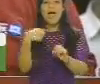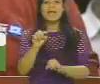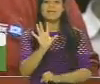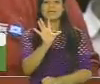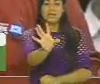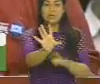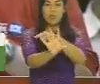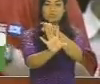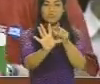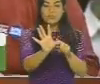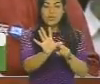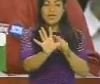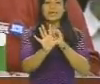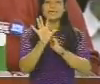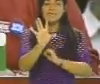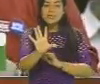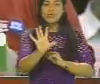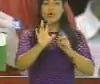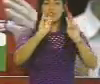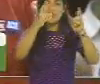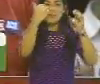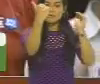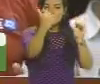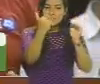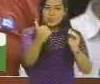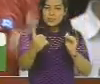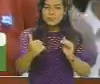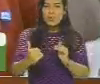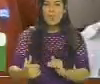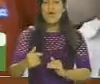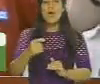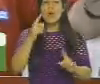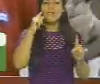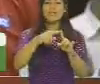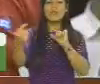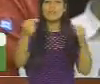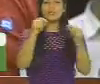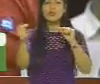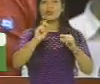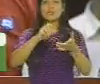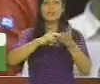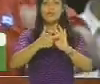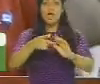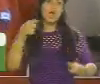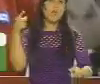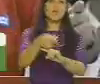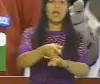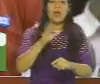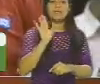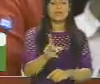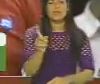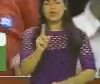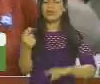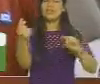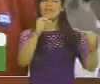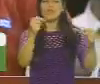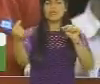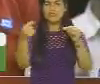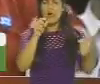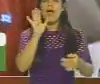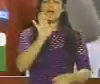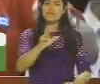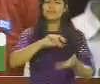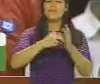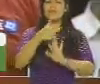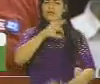5 lineamientos específicos para ser discutidos, no para ser impuestos. Y ahí está otra muestra extraordinaria de socialismo